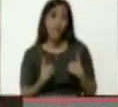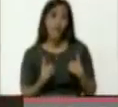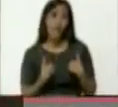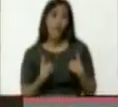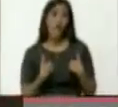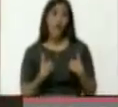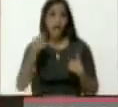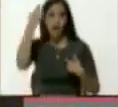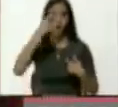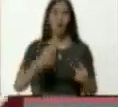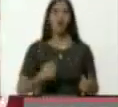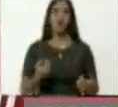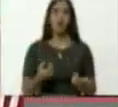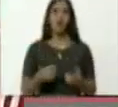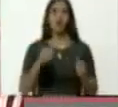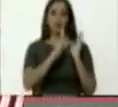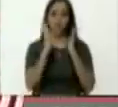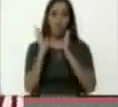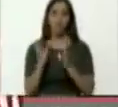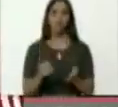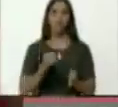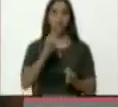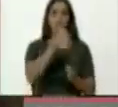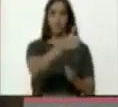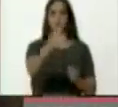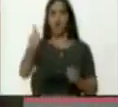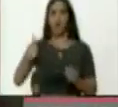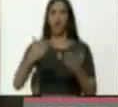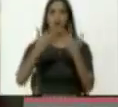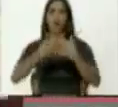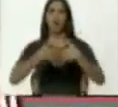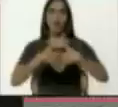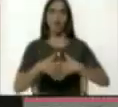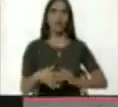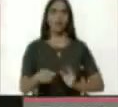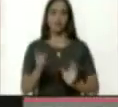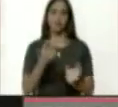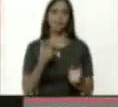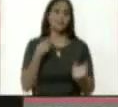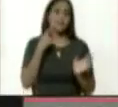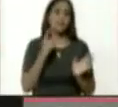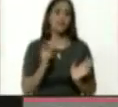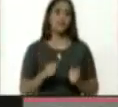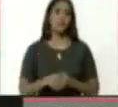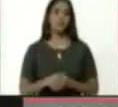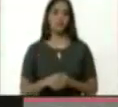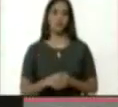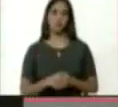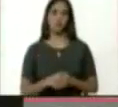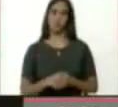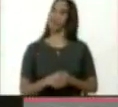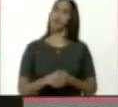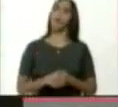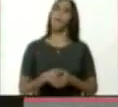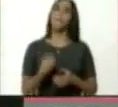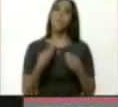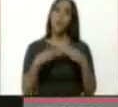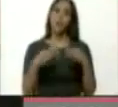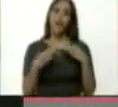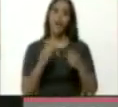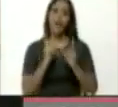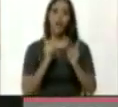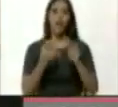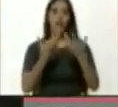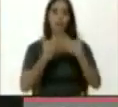al pueblo, lo que se organice y agarre cada una de las fábricas o de las empresas que llegaron a publicar, claro. Llegaron a publicar algunas empresas en los